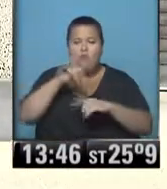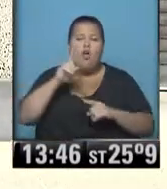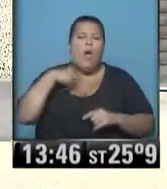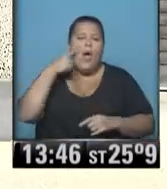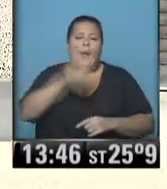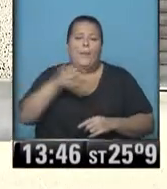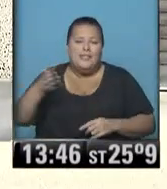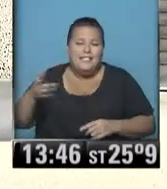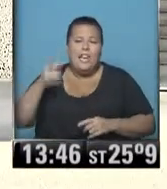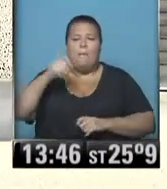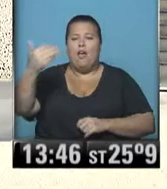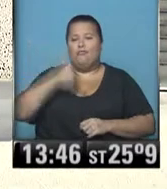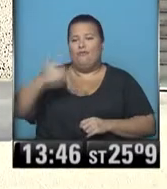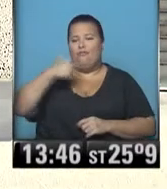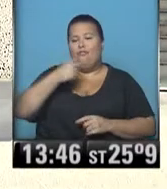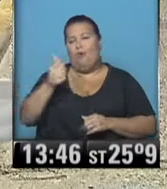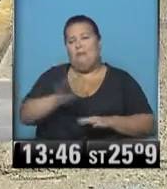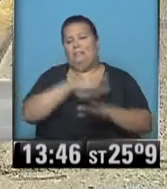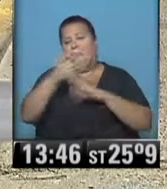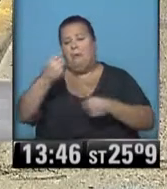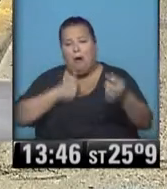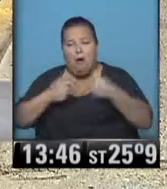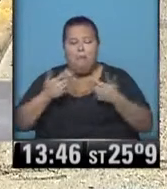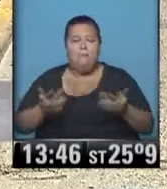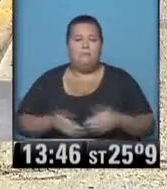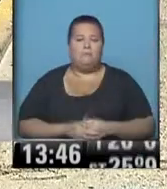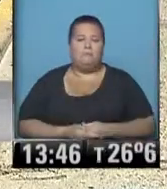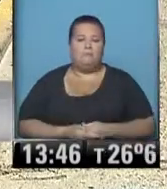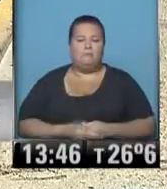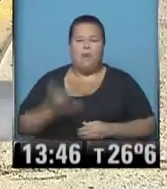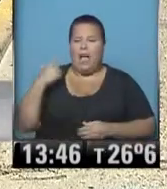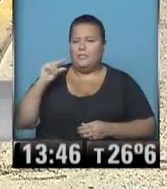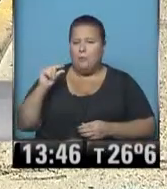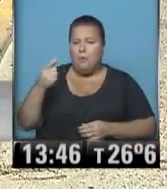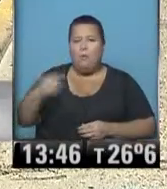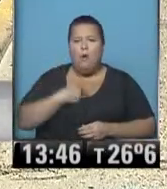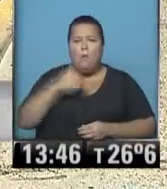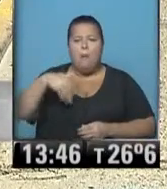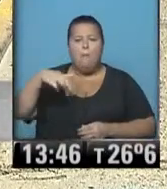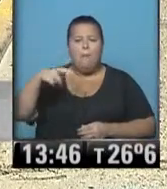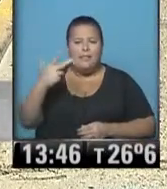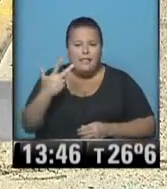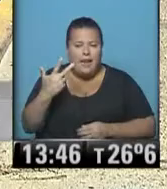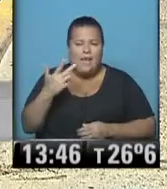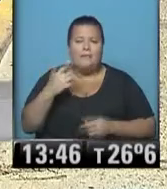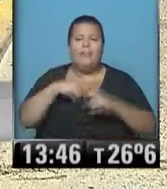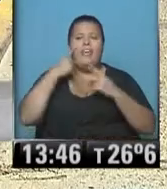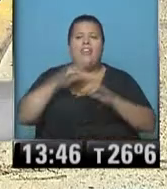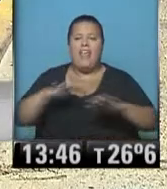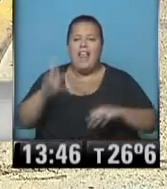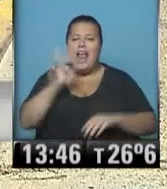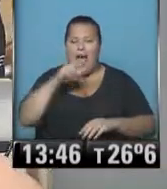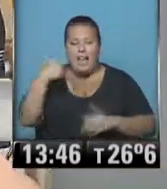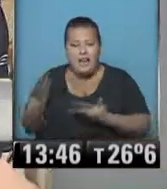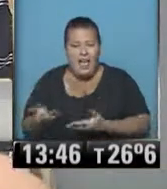como vecino, como cliente que de vez en cuando me compraba algo. No hace mucho tiempo me compró un MP3 para el Día del Niño, para la